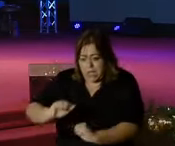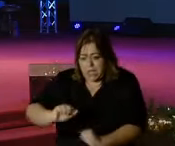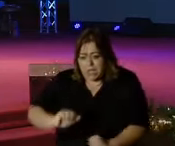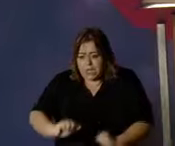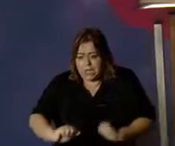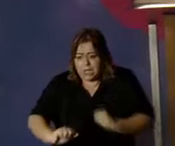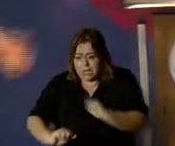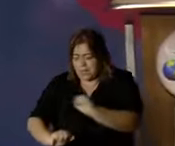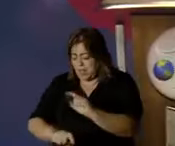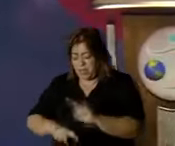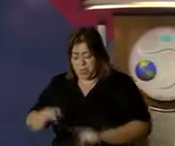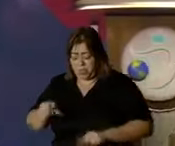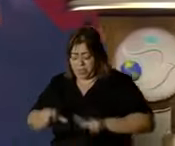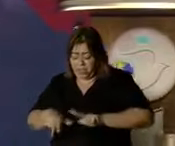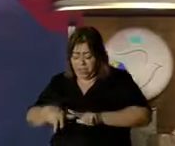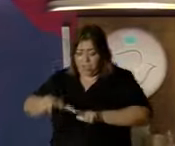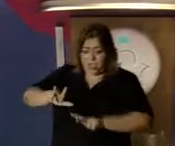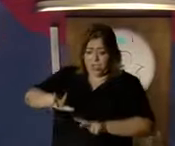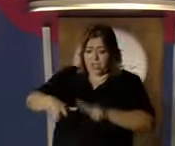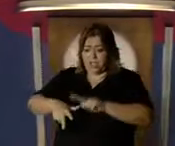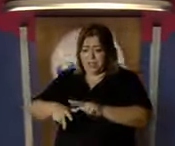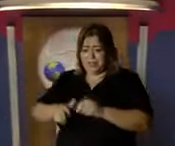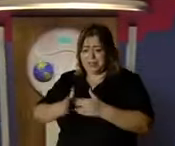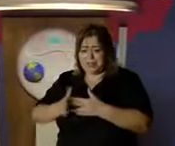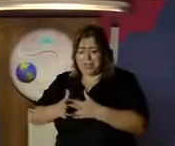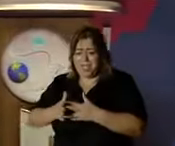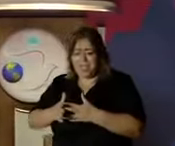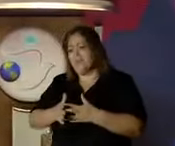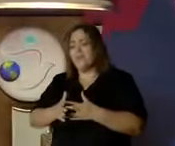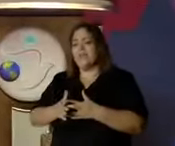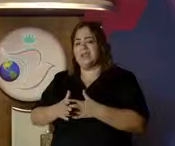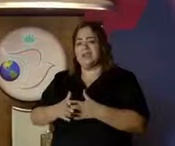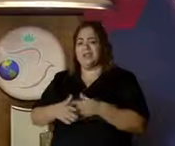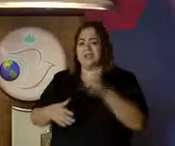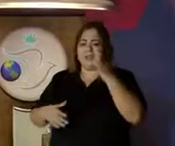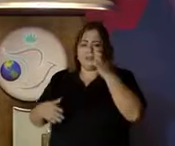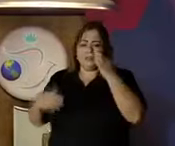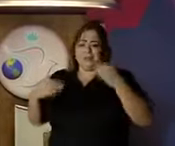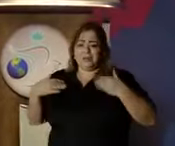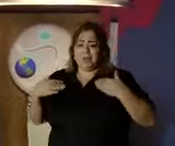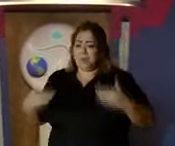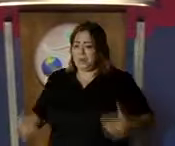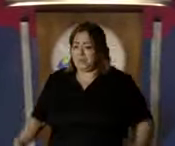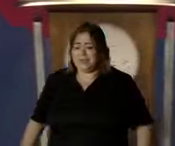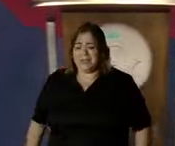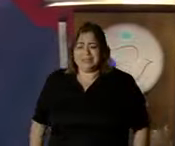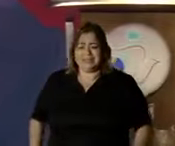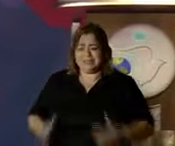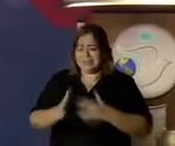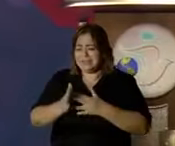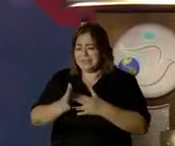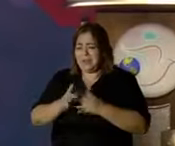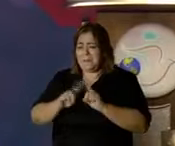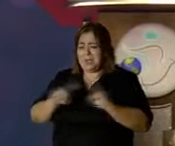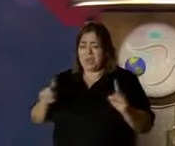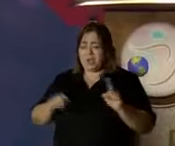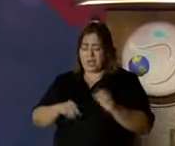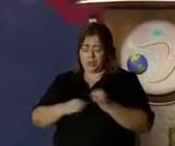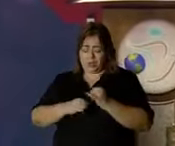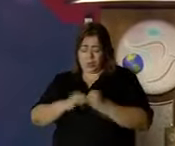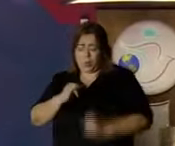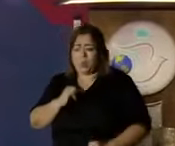no podía ni caminar, ella estaba tan débil, ella no tenía vida en su cuerpo, pero ese último aliento lo utilizó